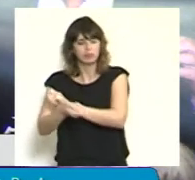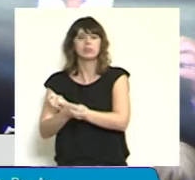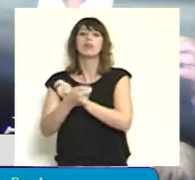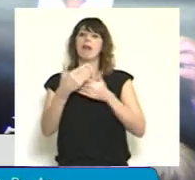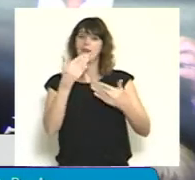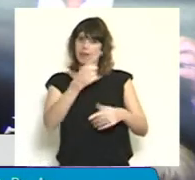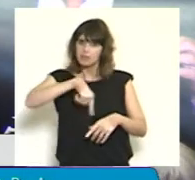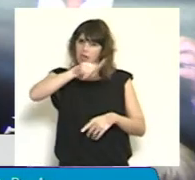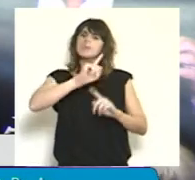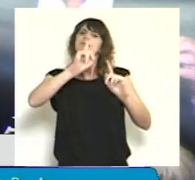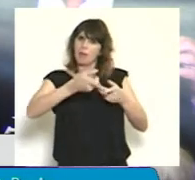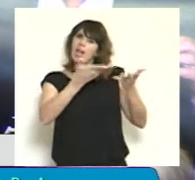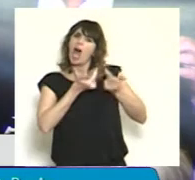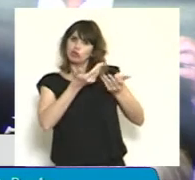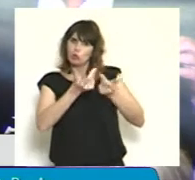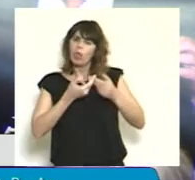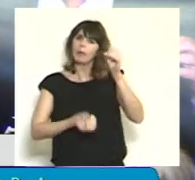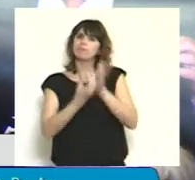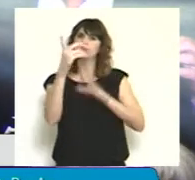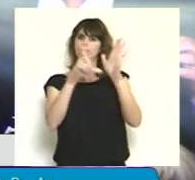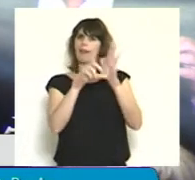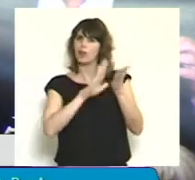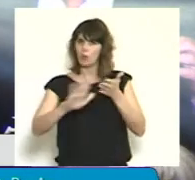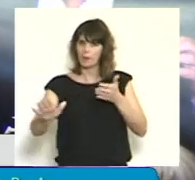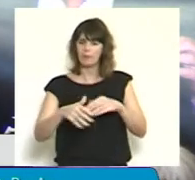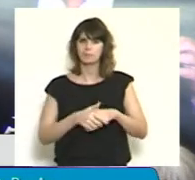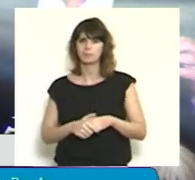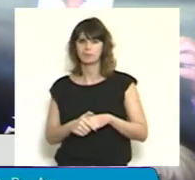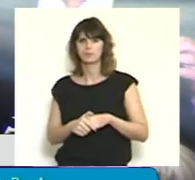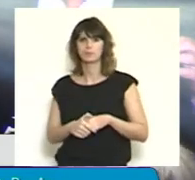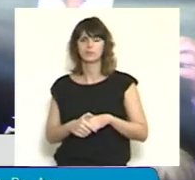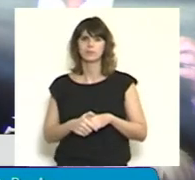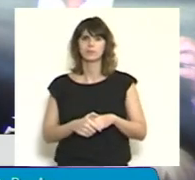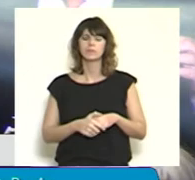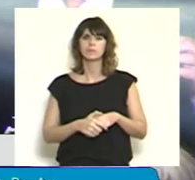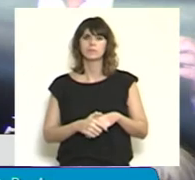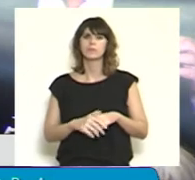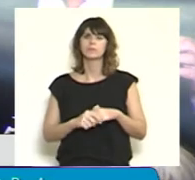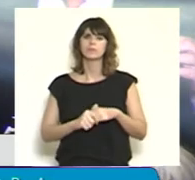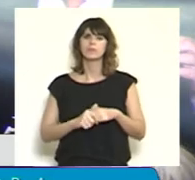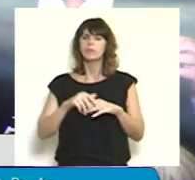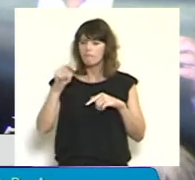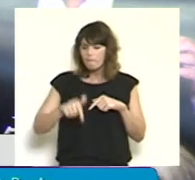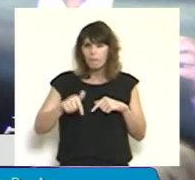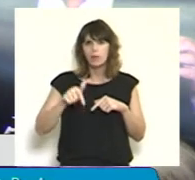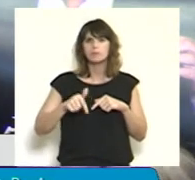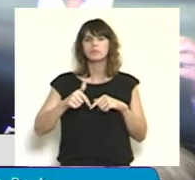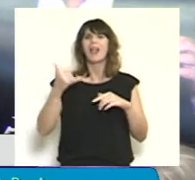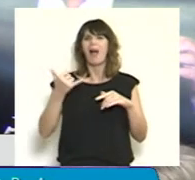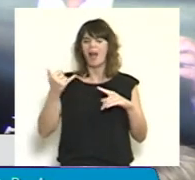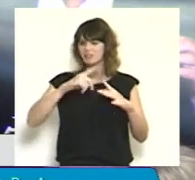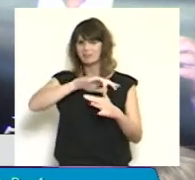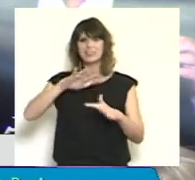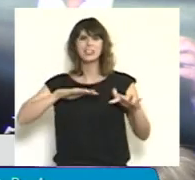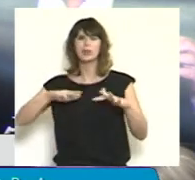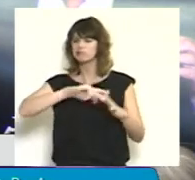de ley. En medio de las operaciones de distinta calaña para construir un clima